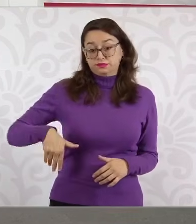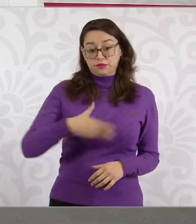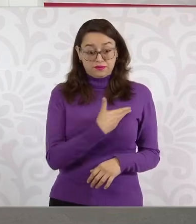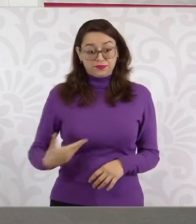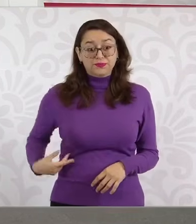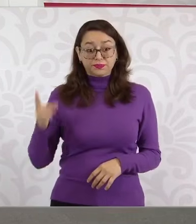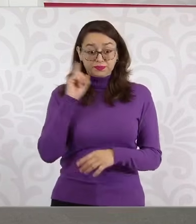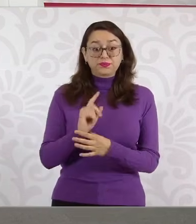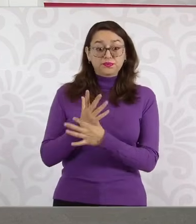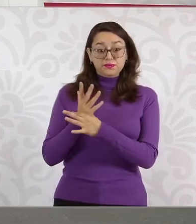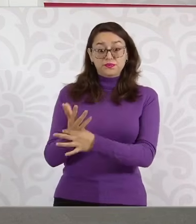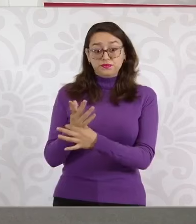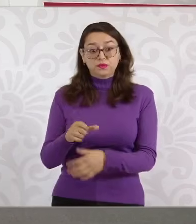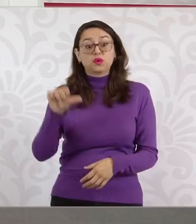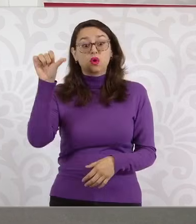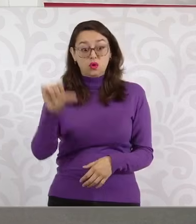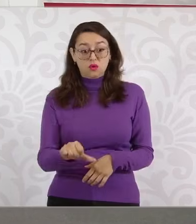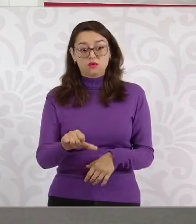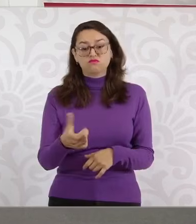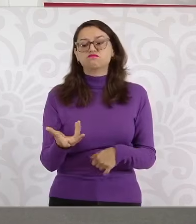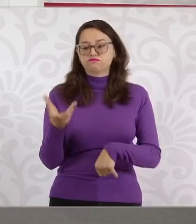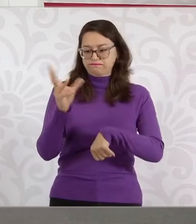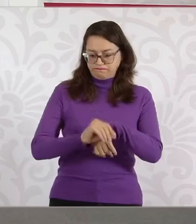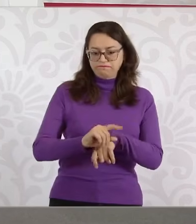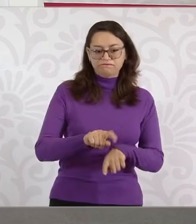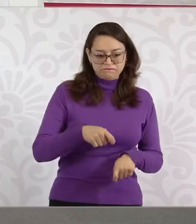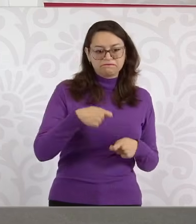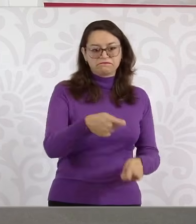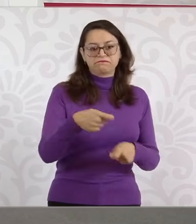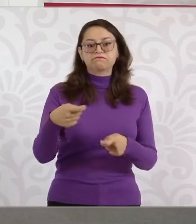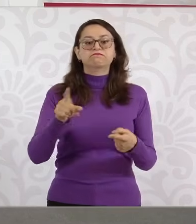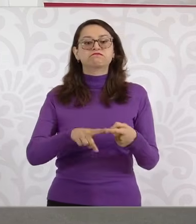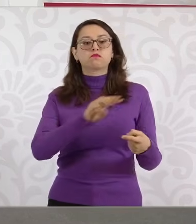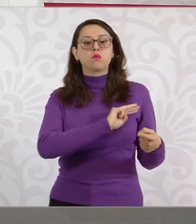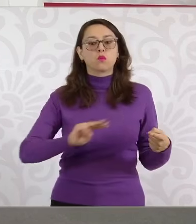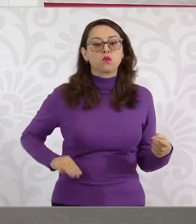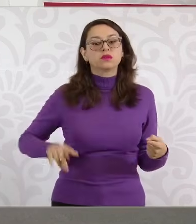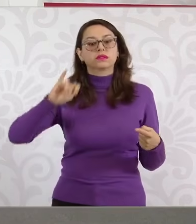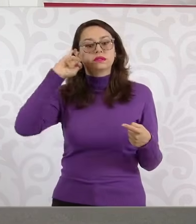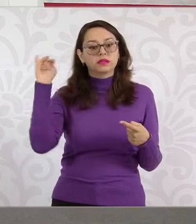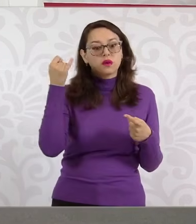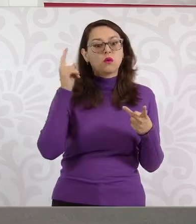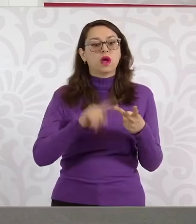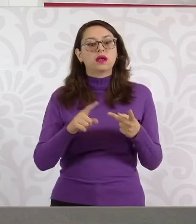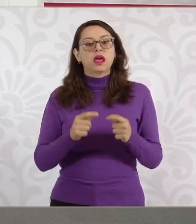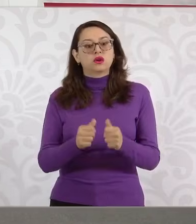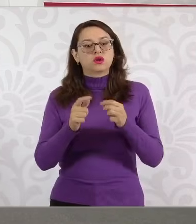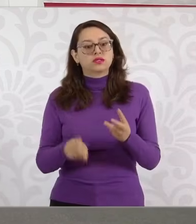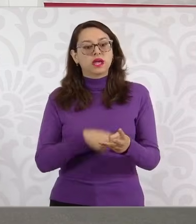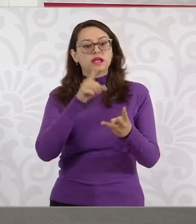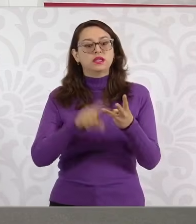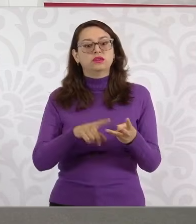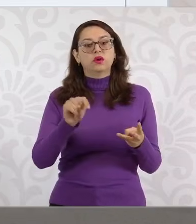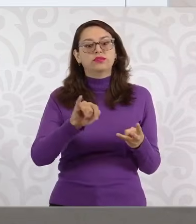presidenta, vamos a realizar la entrega de títulos a el municipio de Tijuana, Rosarito, Tecate, Mexicali y